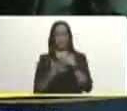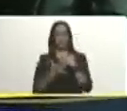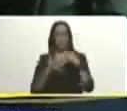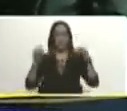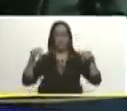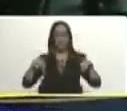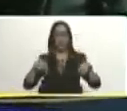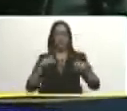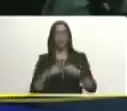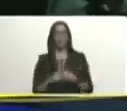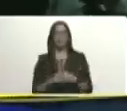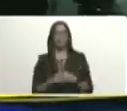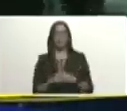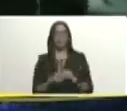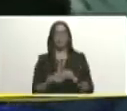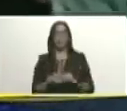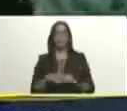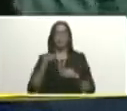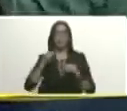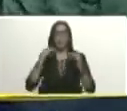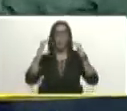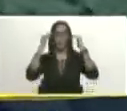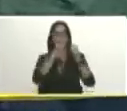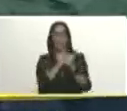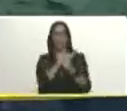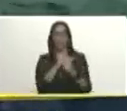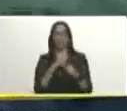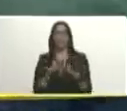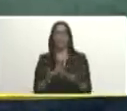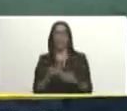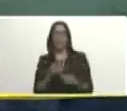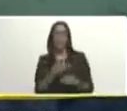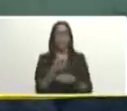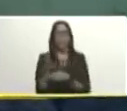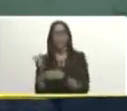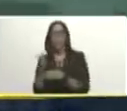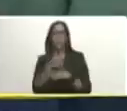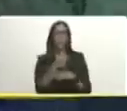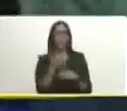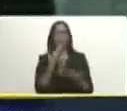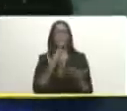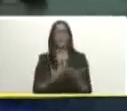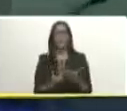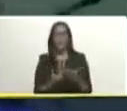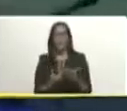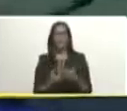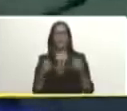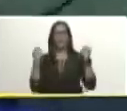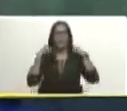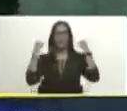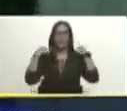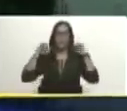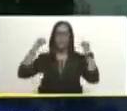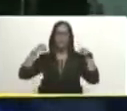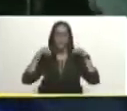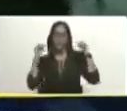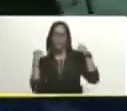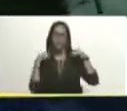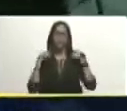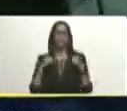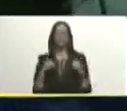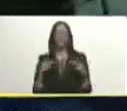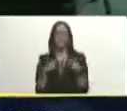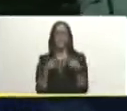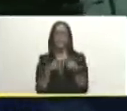Sí, mi cuante jefe. También tiene la particularidad que es móvil y eso nos permite dar la maniobrabilidad del equipamiento